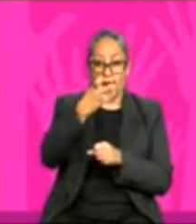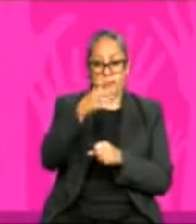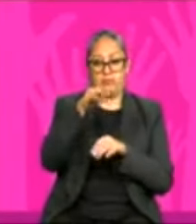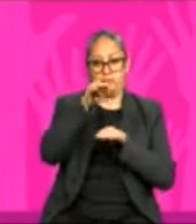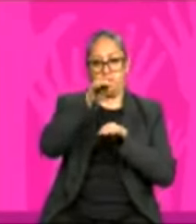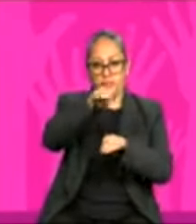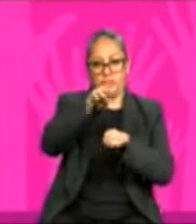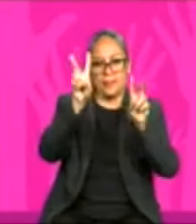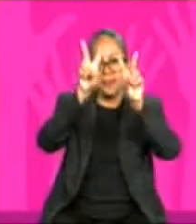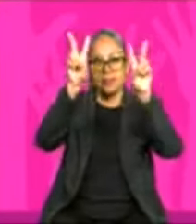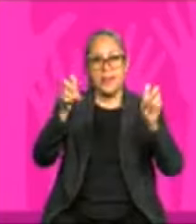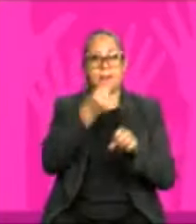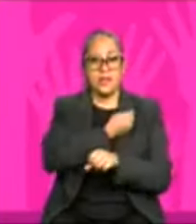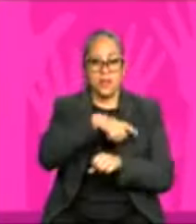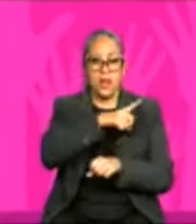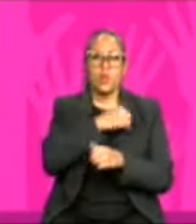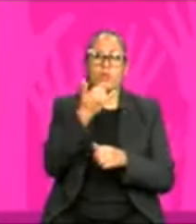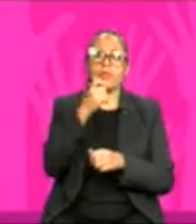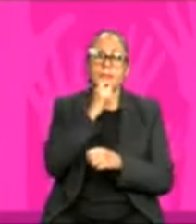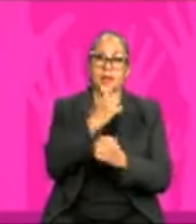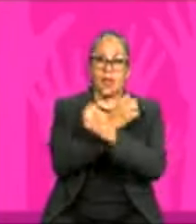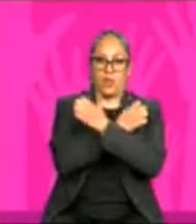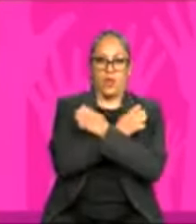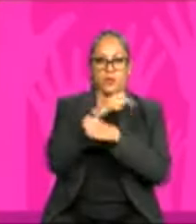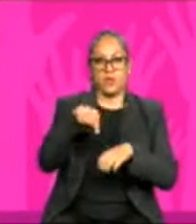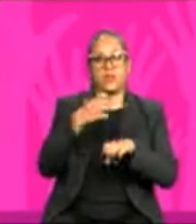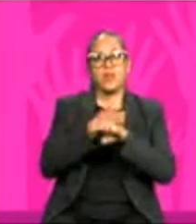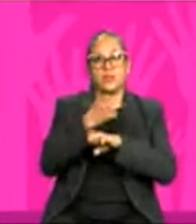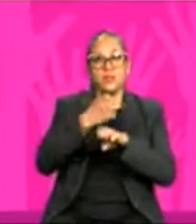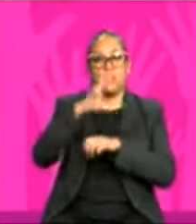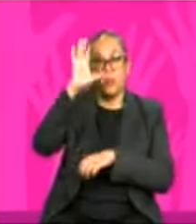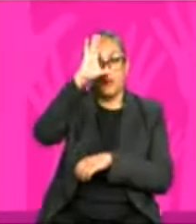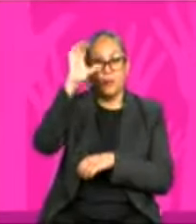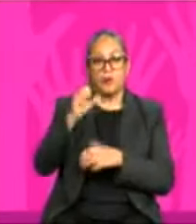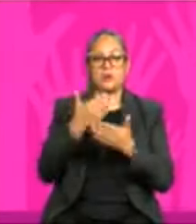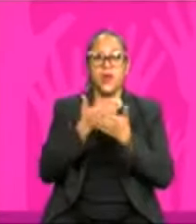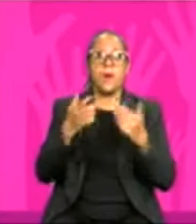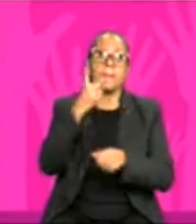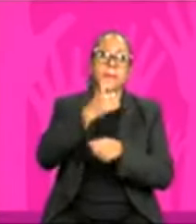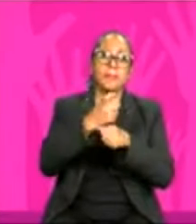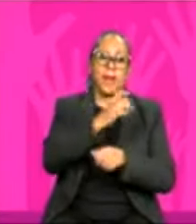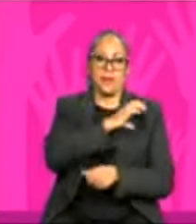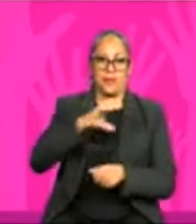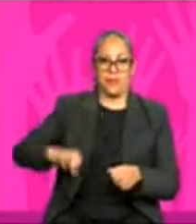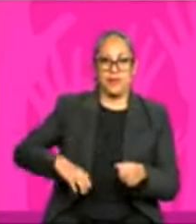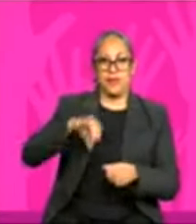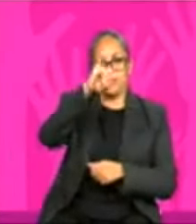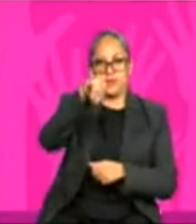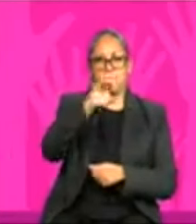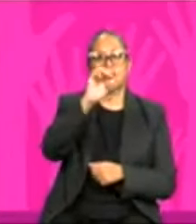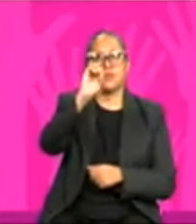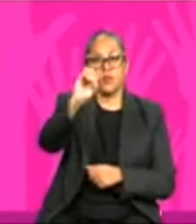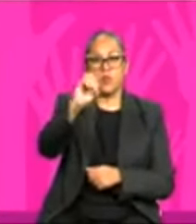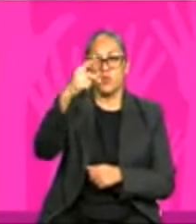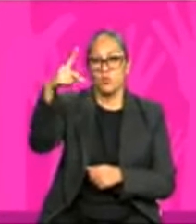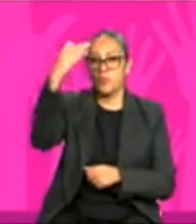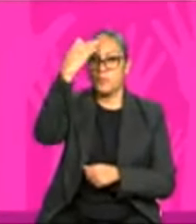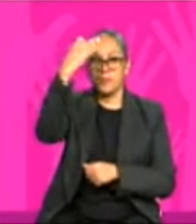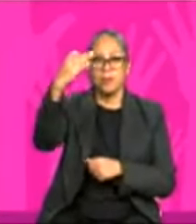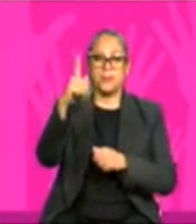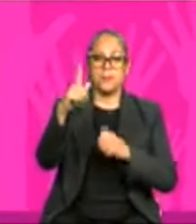salud y educación en Morelos? En esta ronda participa primero la candidata Jessica Ortega de la Cruz con su tiempo